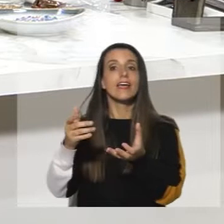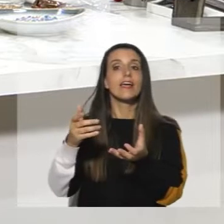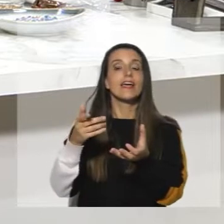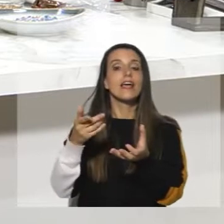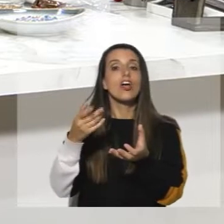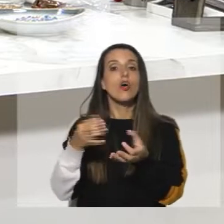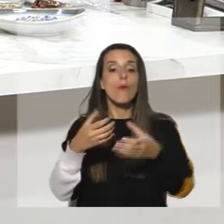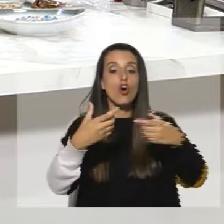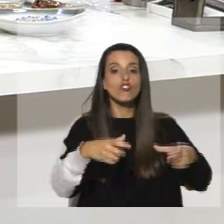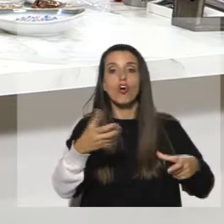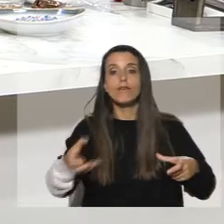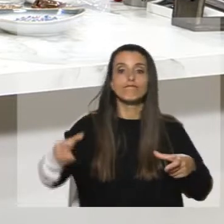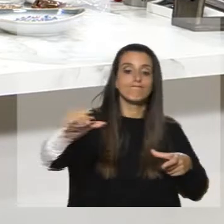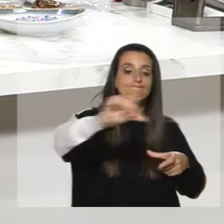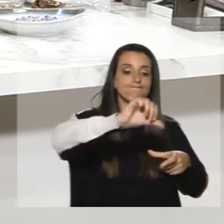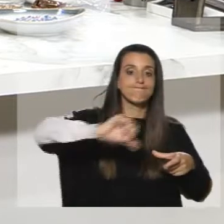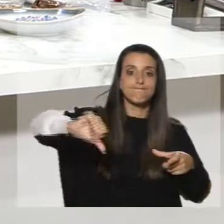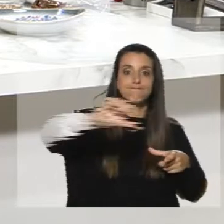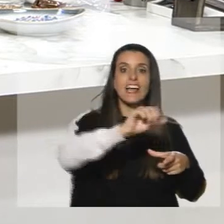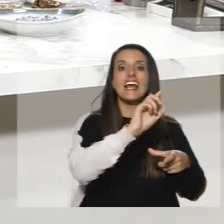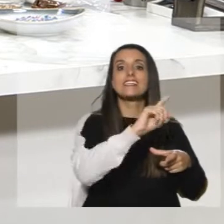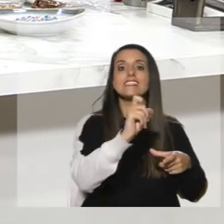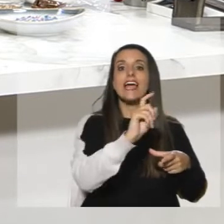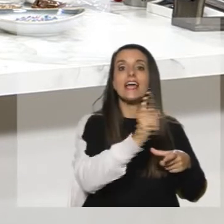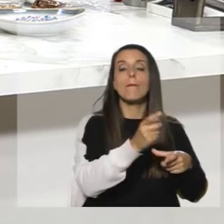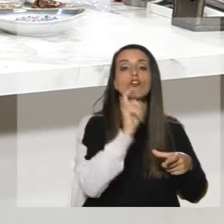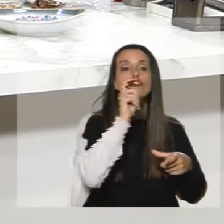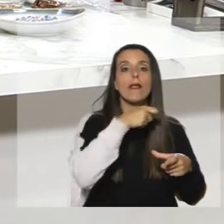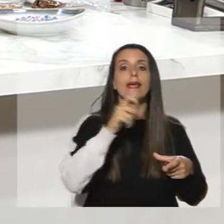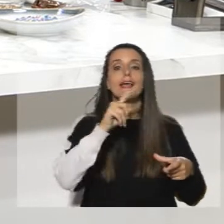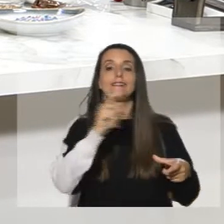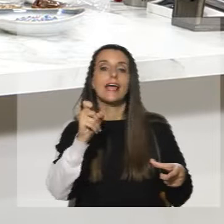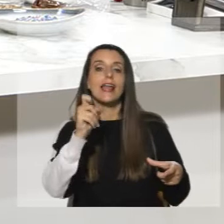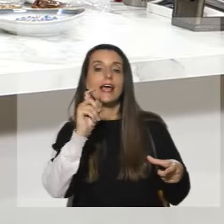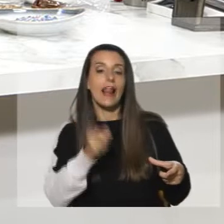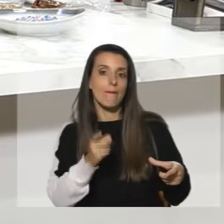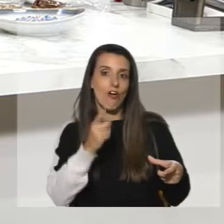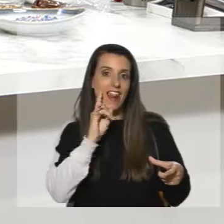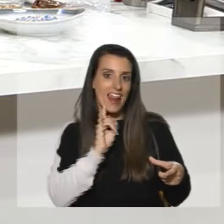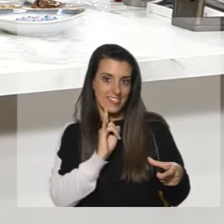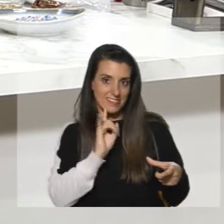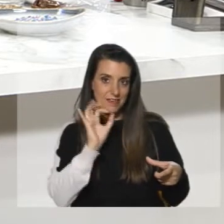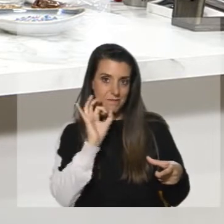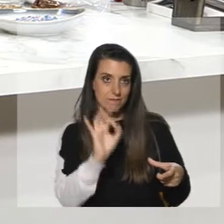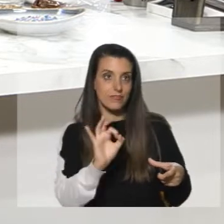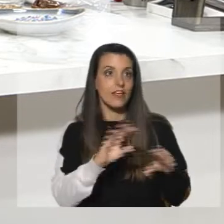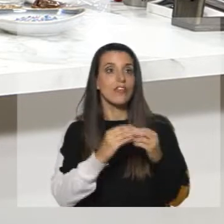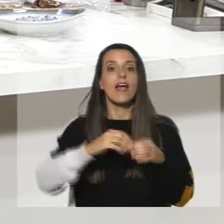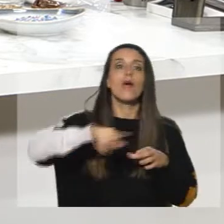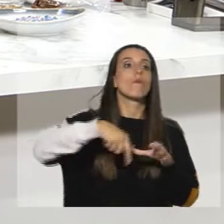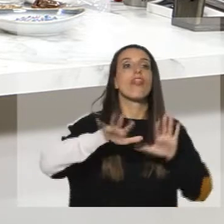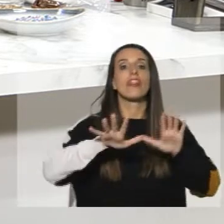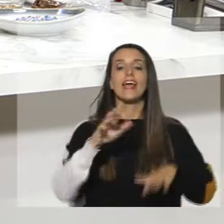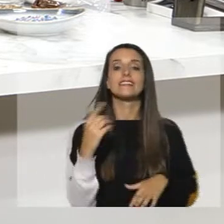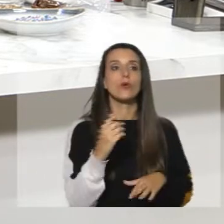crema doble en mis 100 gramos de chocolate. 100 gramos de crema doble, 100 gramos de chocolate. Igual cantidad. Exactamente. Revuelvo, dejo unos 10 segundos,